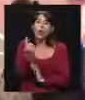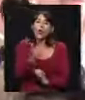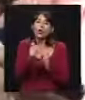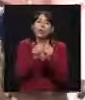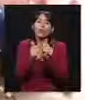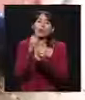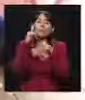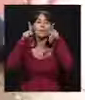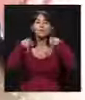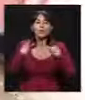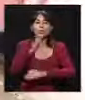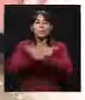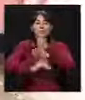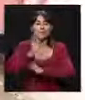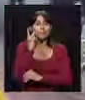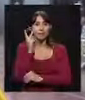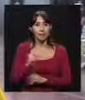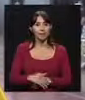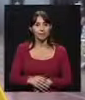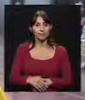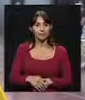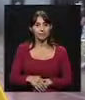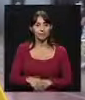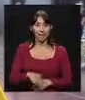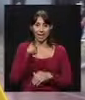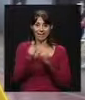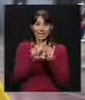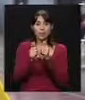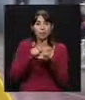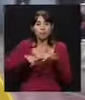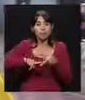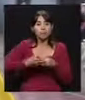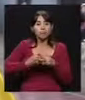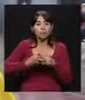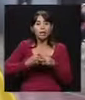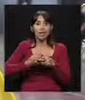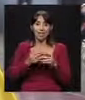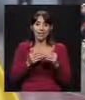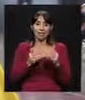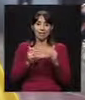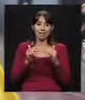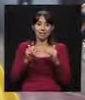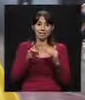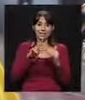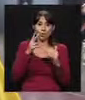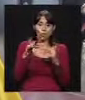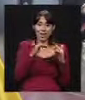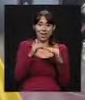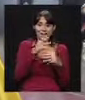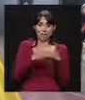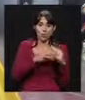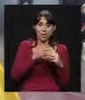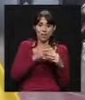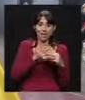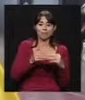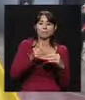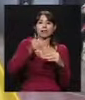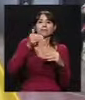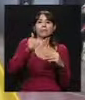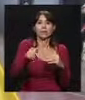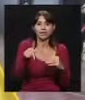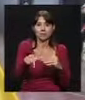se extienda la disciplina en el país feliz de que costa rica sea el anfitrión de estos juegos el fútbol es un deporte muy